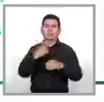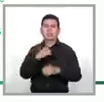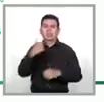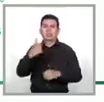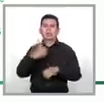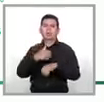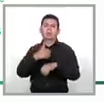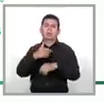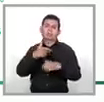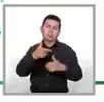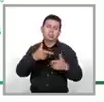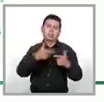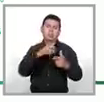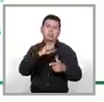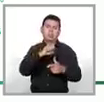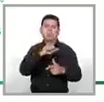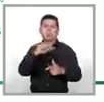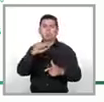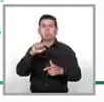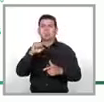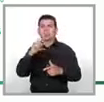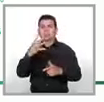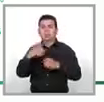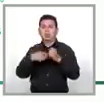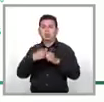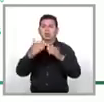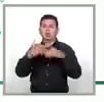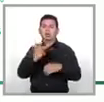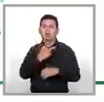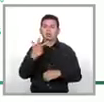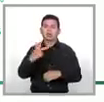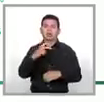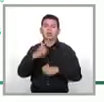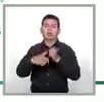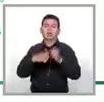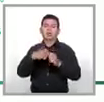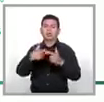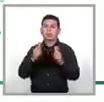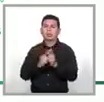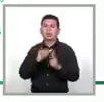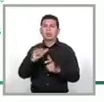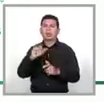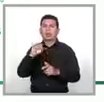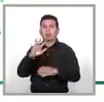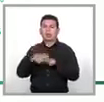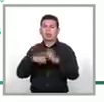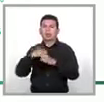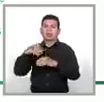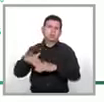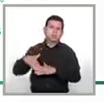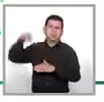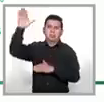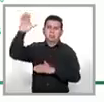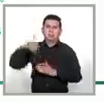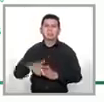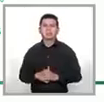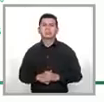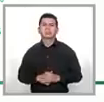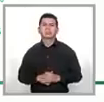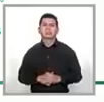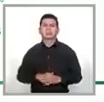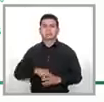en el grupo de 60 a 64 años y 208 en el grupo de 65 años y más.